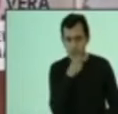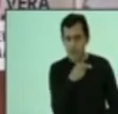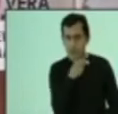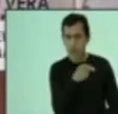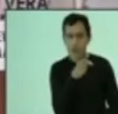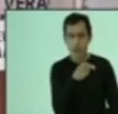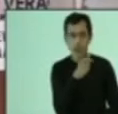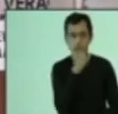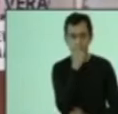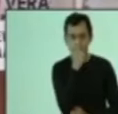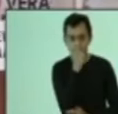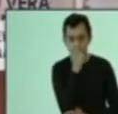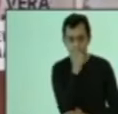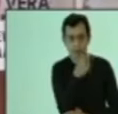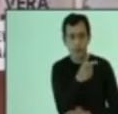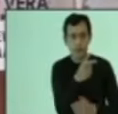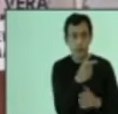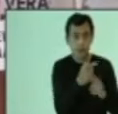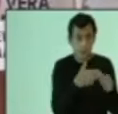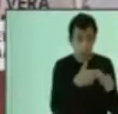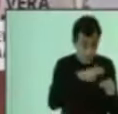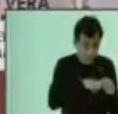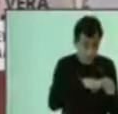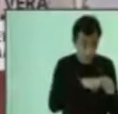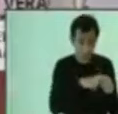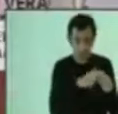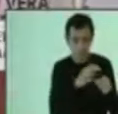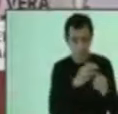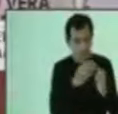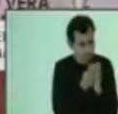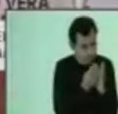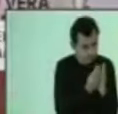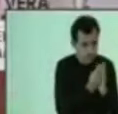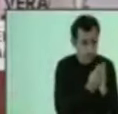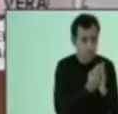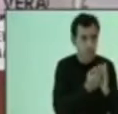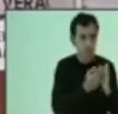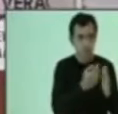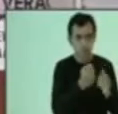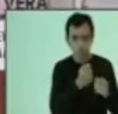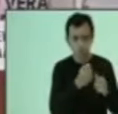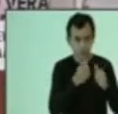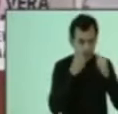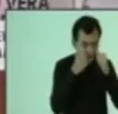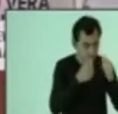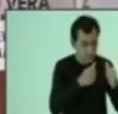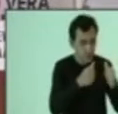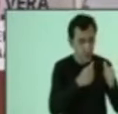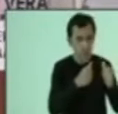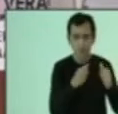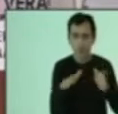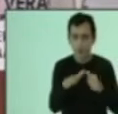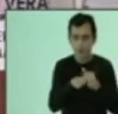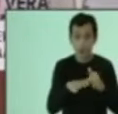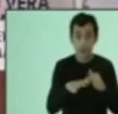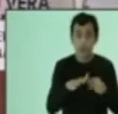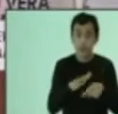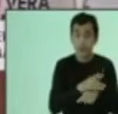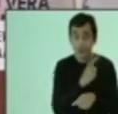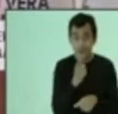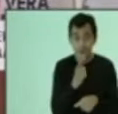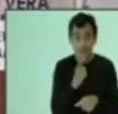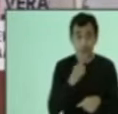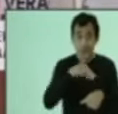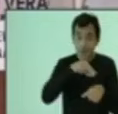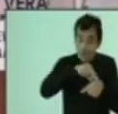las zonas de atención médica que hay dentro de los municipios, del municipio de Cuautzintla en sus localidades, ya que no cuentan con el